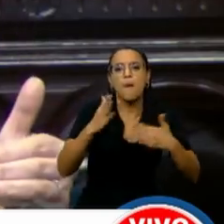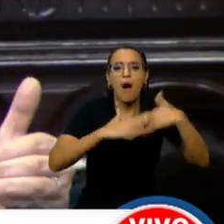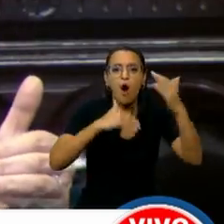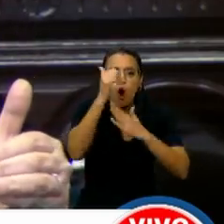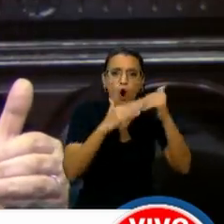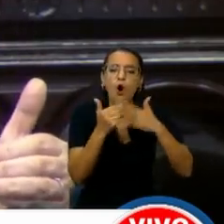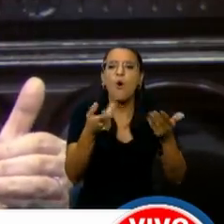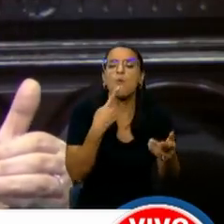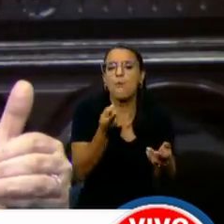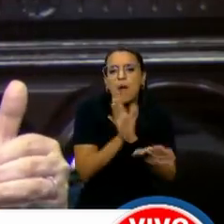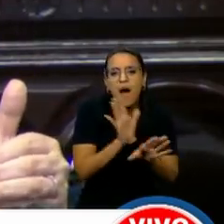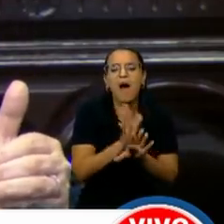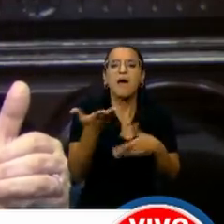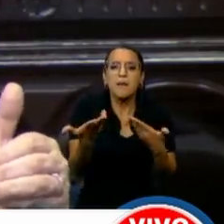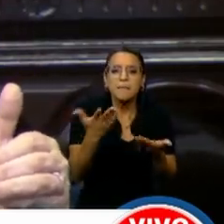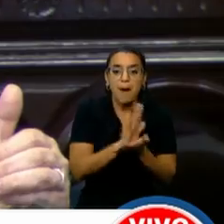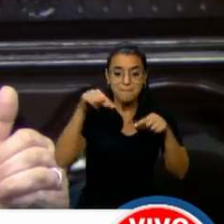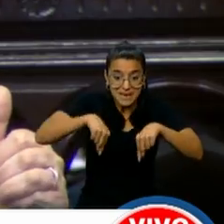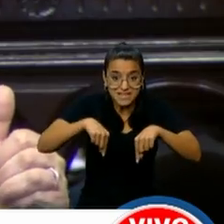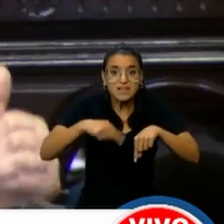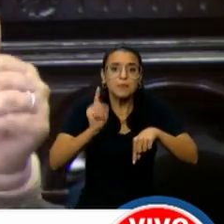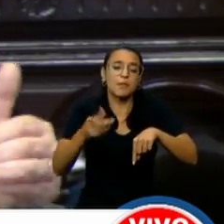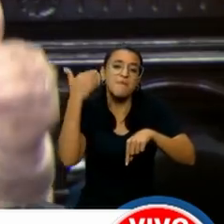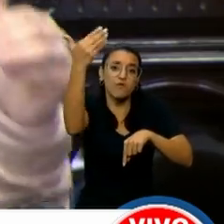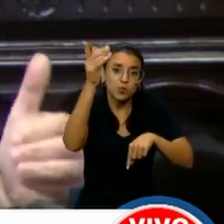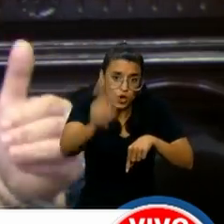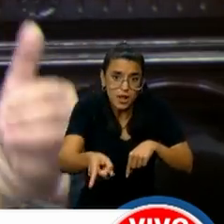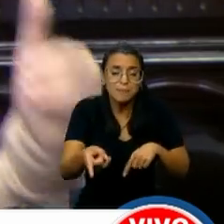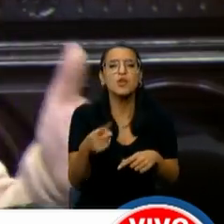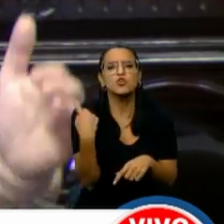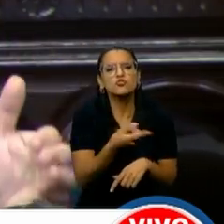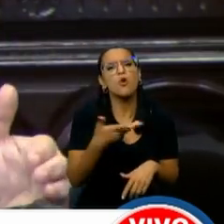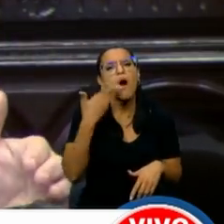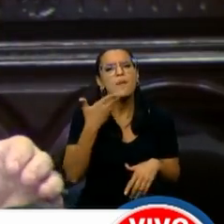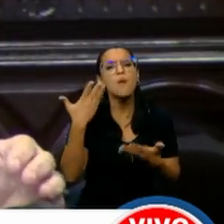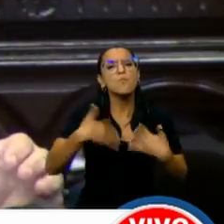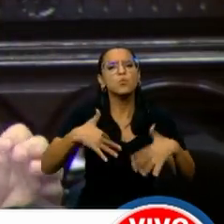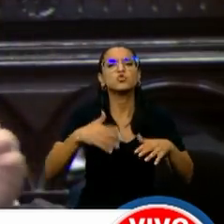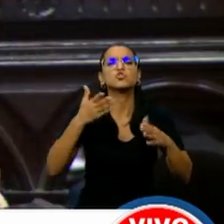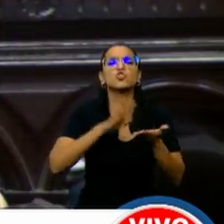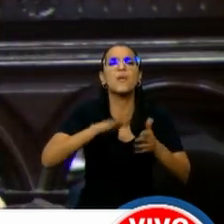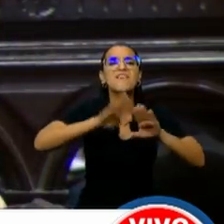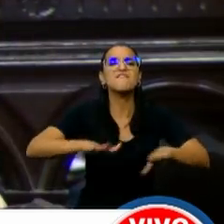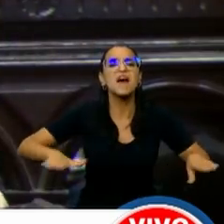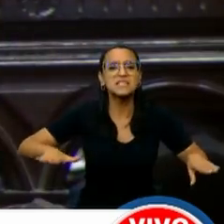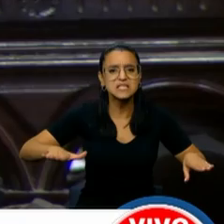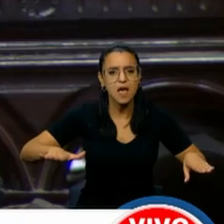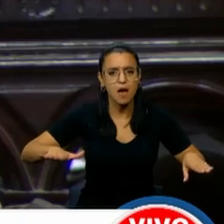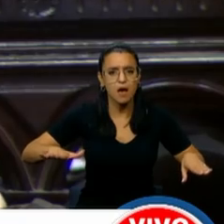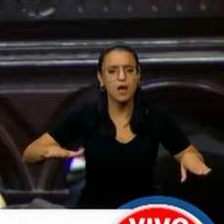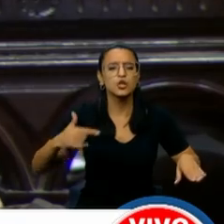hacían a la perspectiva de presente y de futuro que teníamos también escuchamos hablar mucho sobre la infancia y yo en esto quiero